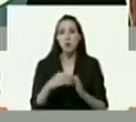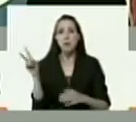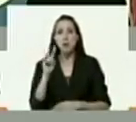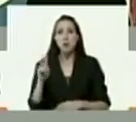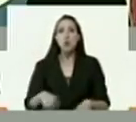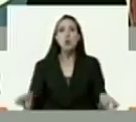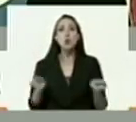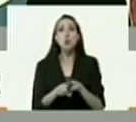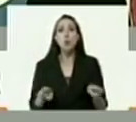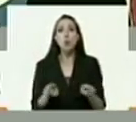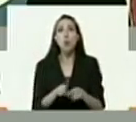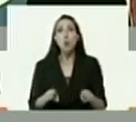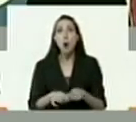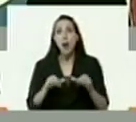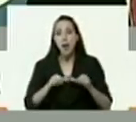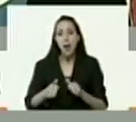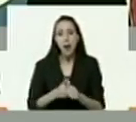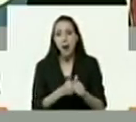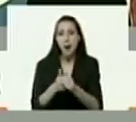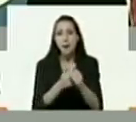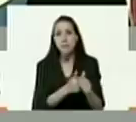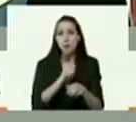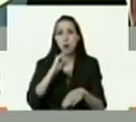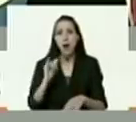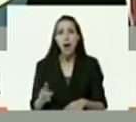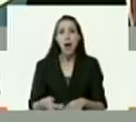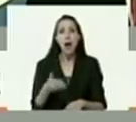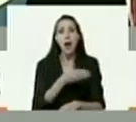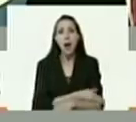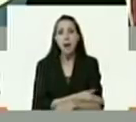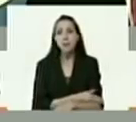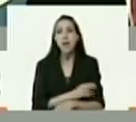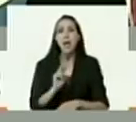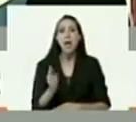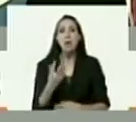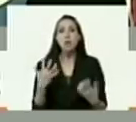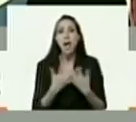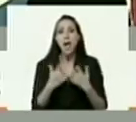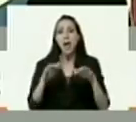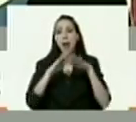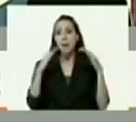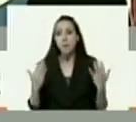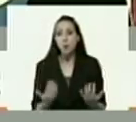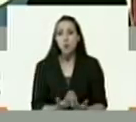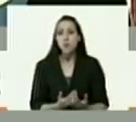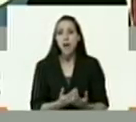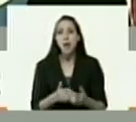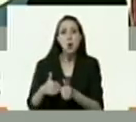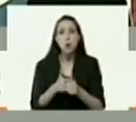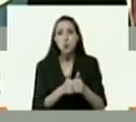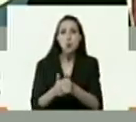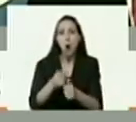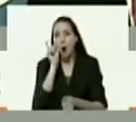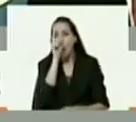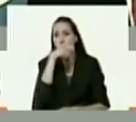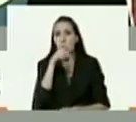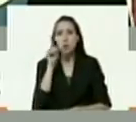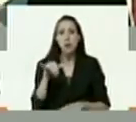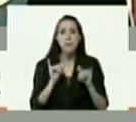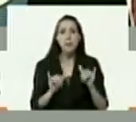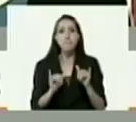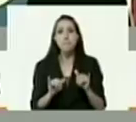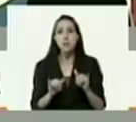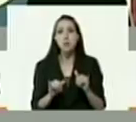la persecución contra el pueblo judío la Segunda Guerra Mundial, porque incluso van hasta contra la migración venezolana,